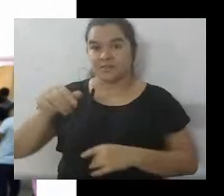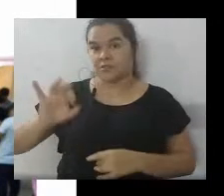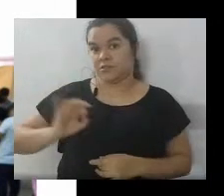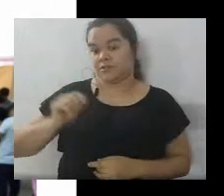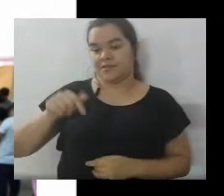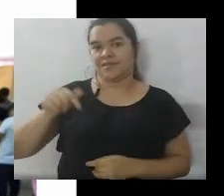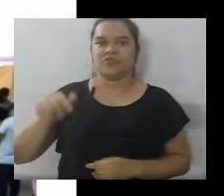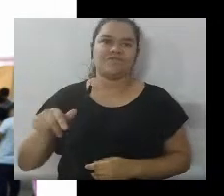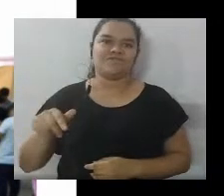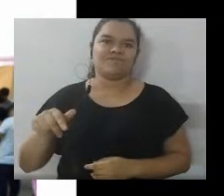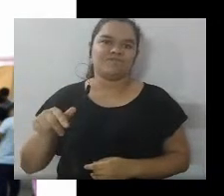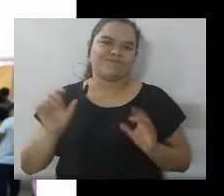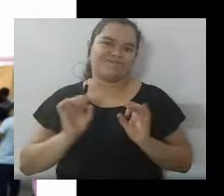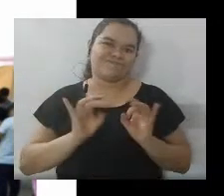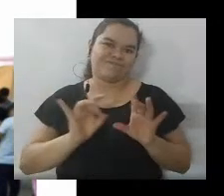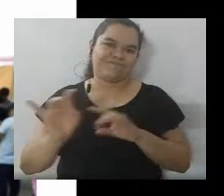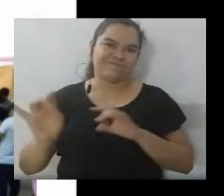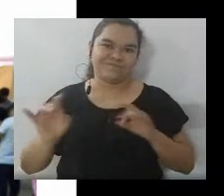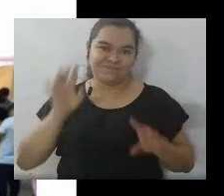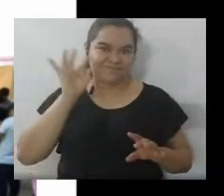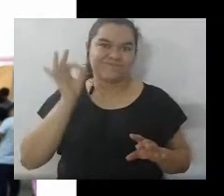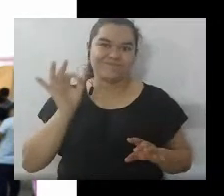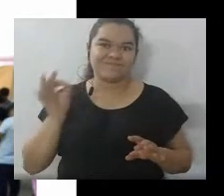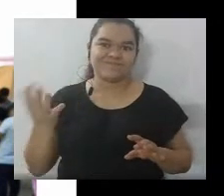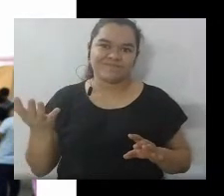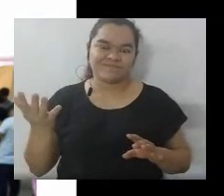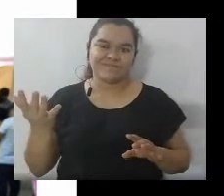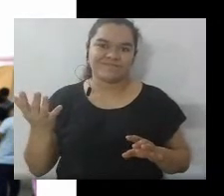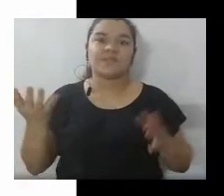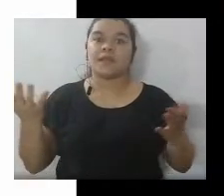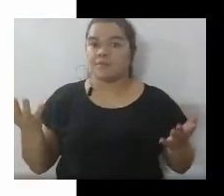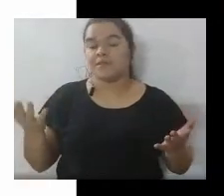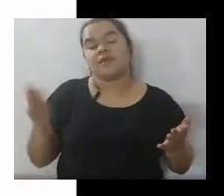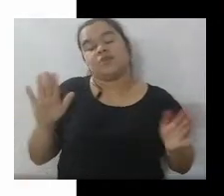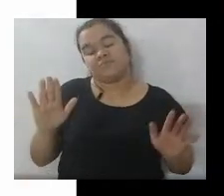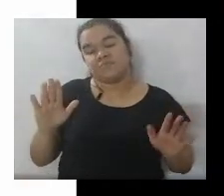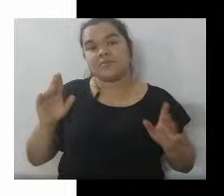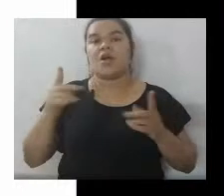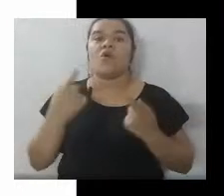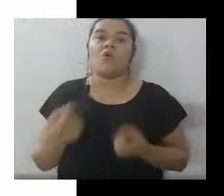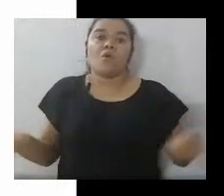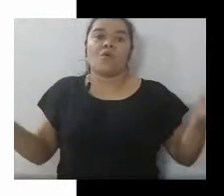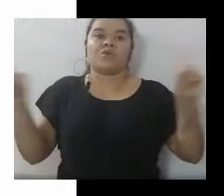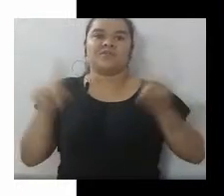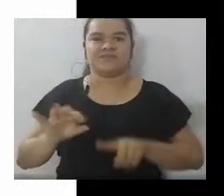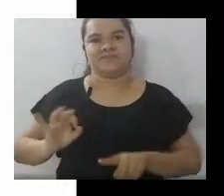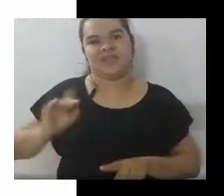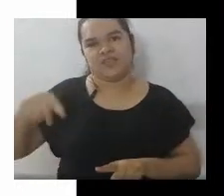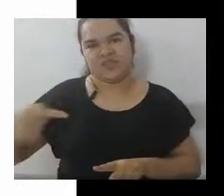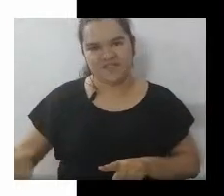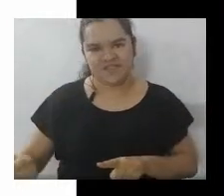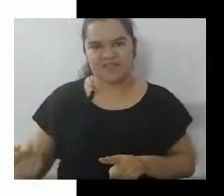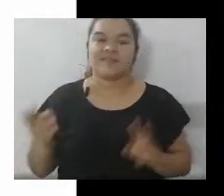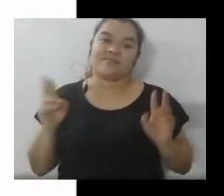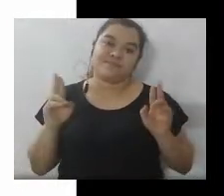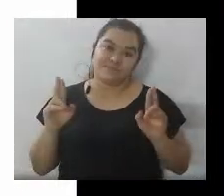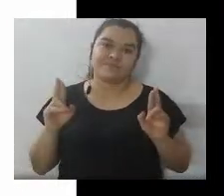difícil, ya la sabemos, pero que evidentemente la vamos a retomar seguramente el año que viene, ¿sí?